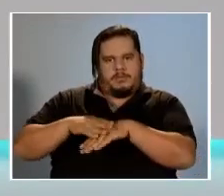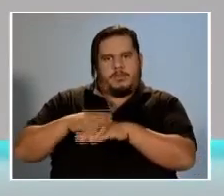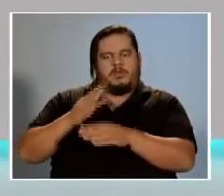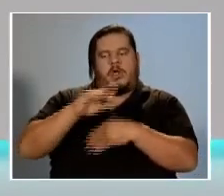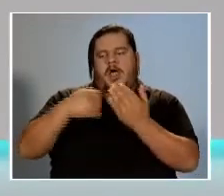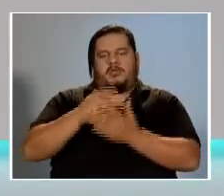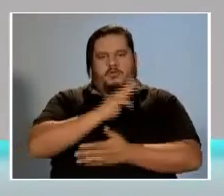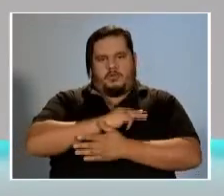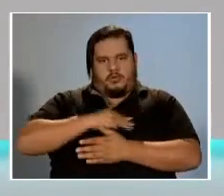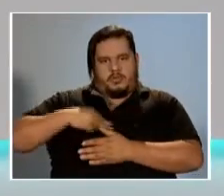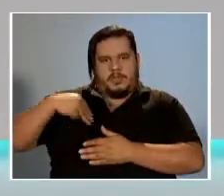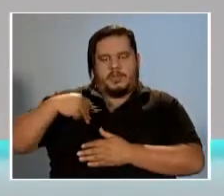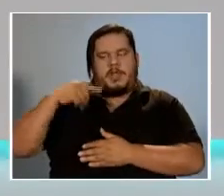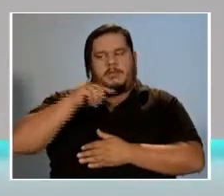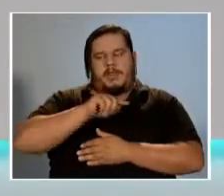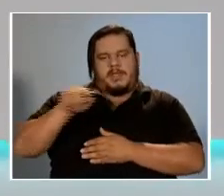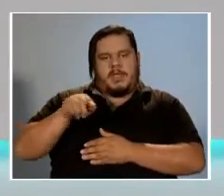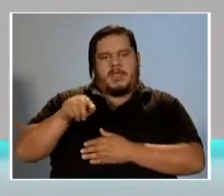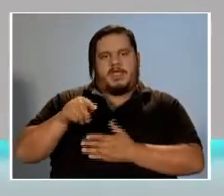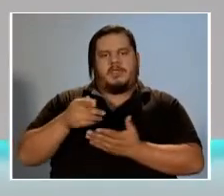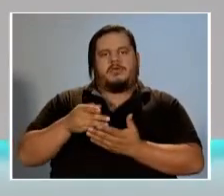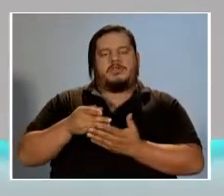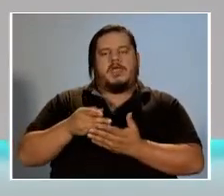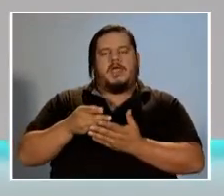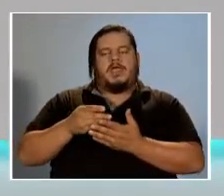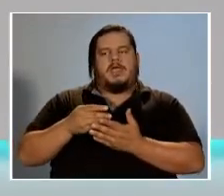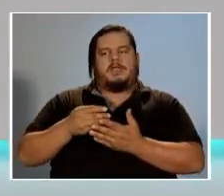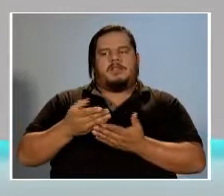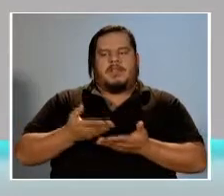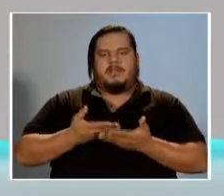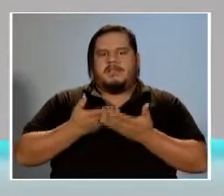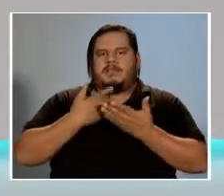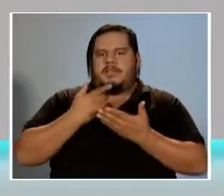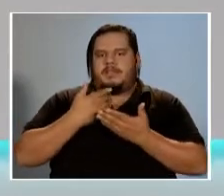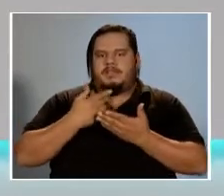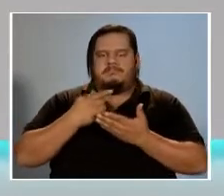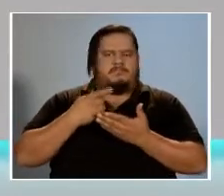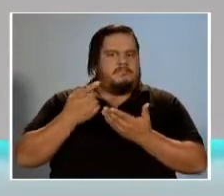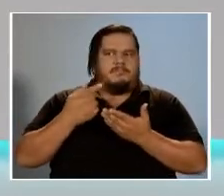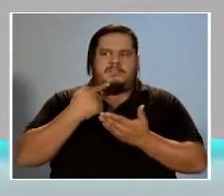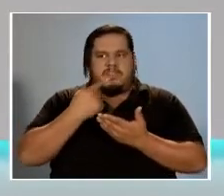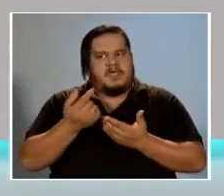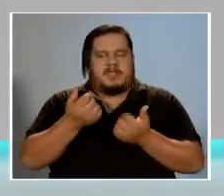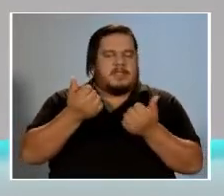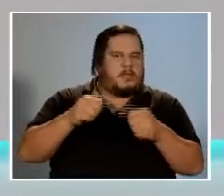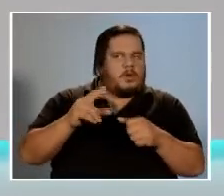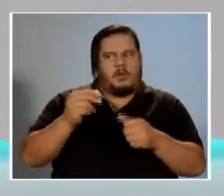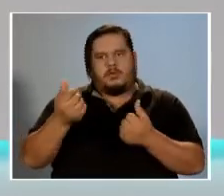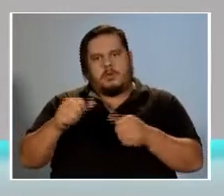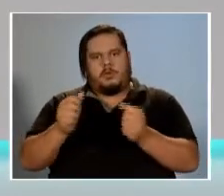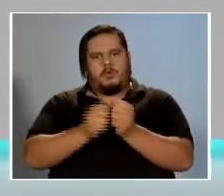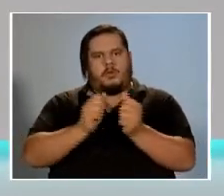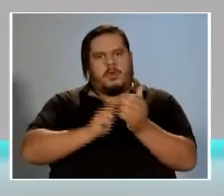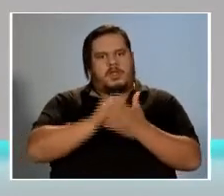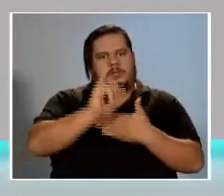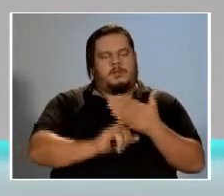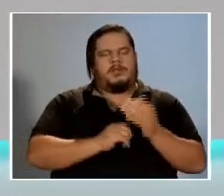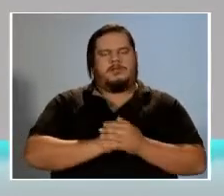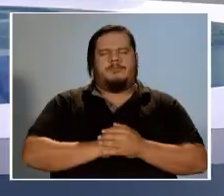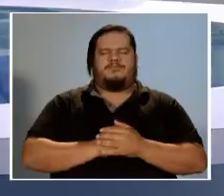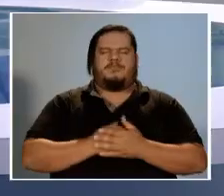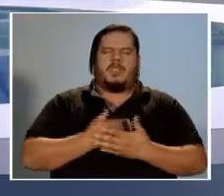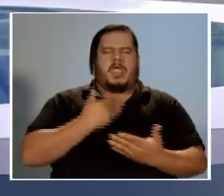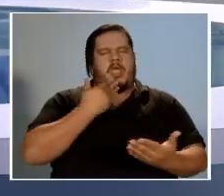Magistrados, para que ellos evacúen esa consulta y muestren su anuencia o su objeción al proyecto. Lo cierto, Andrei, es que esto sí atrasa